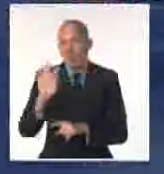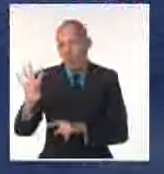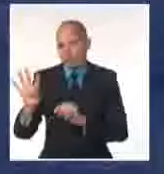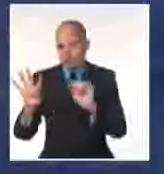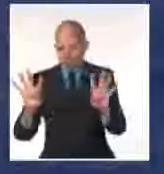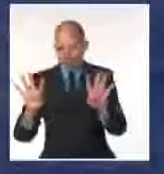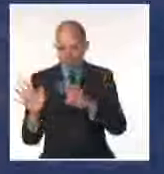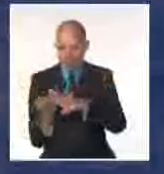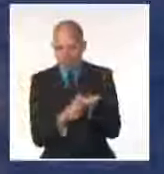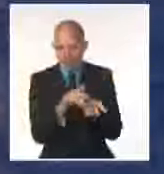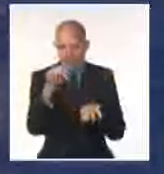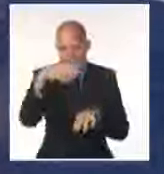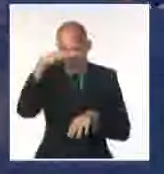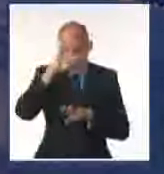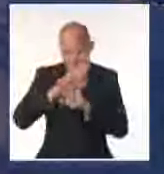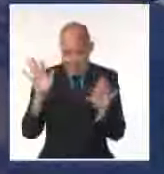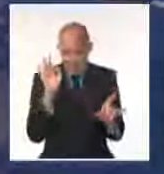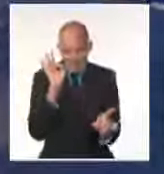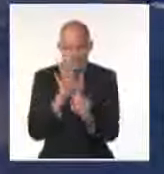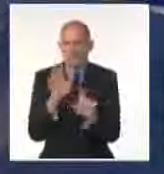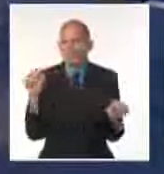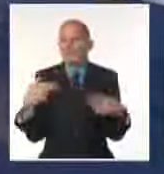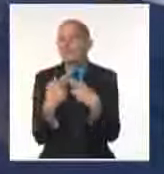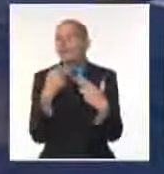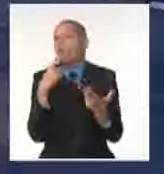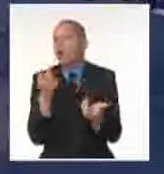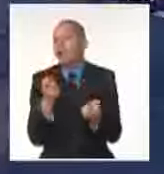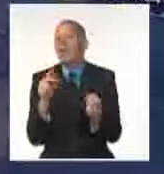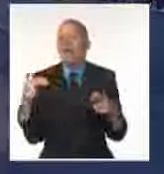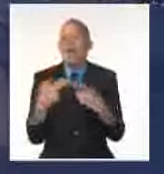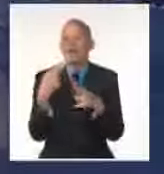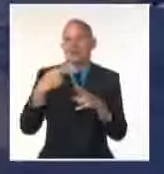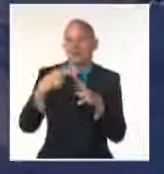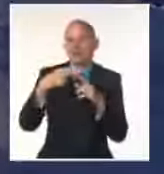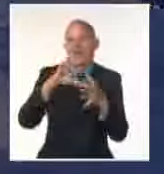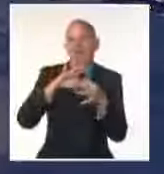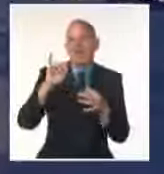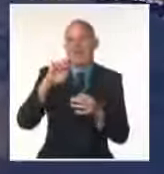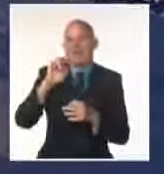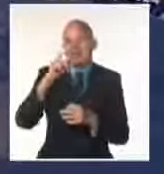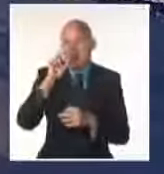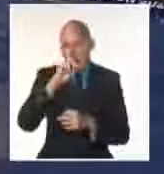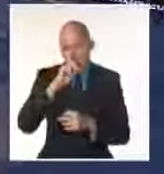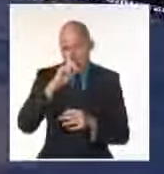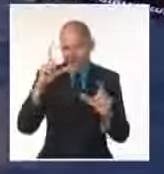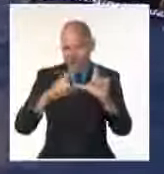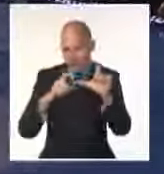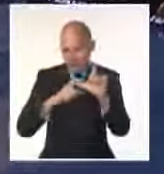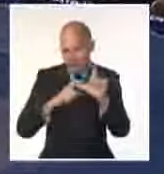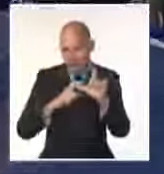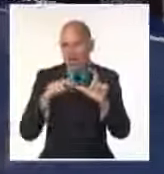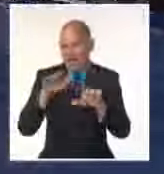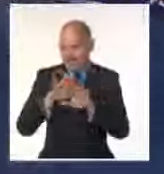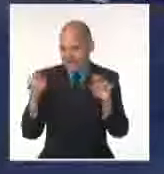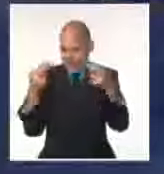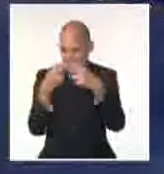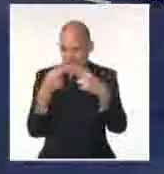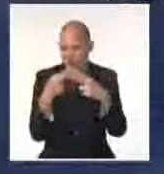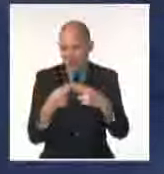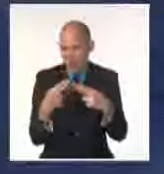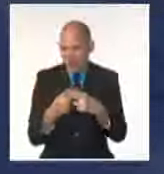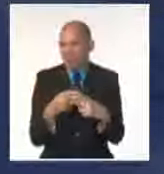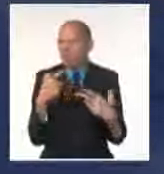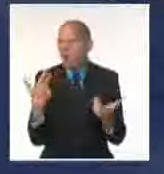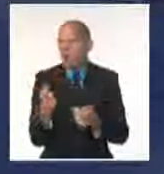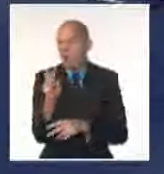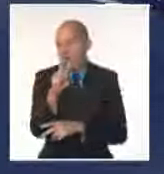ya comenzó la edición 61 del Playa Girón, hoy con un maratónico cartel de 23 combates. Entre lo más destacado, el